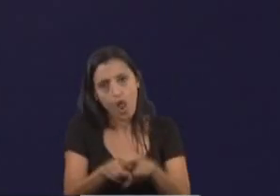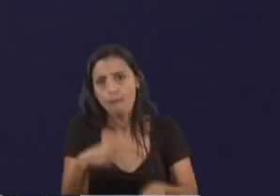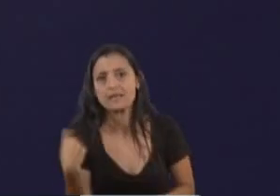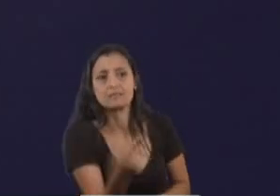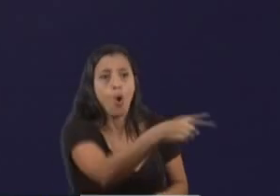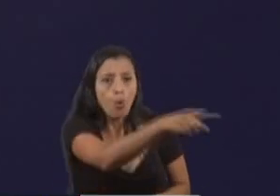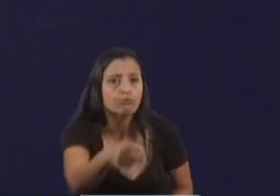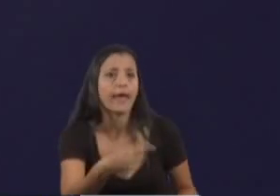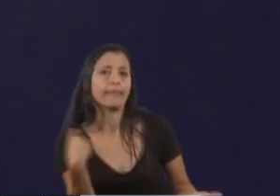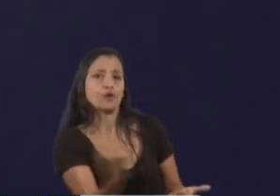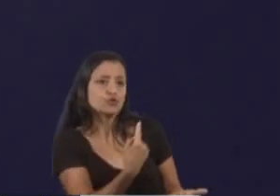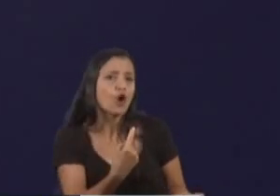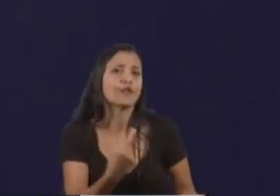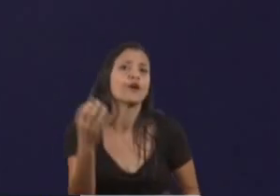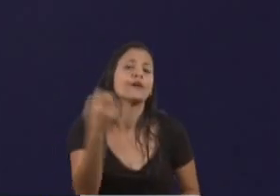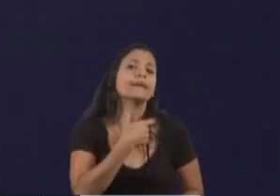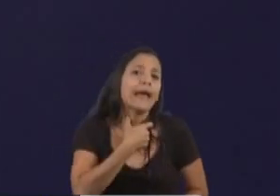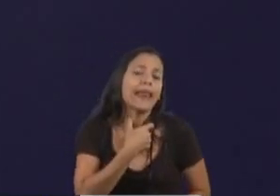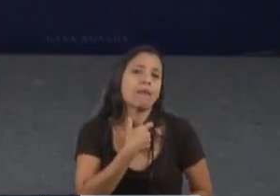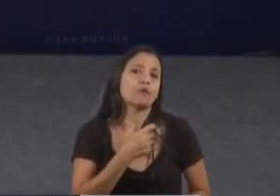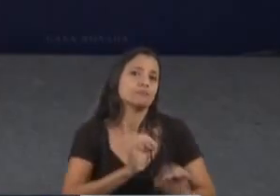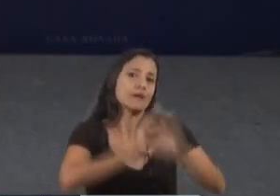ustedes, nosotros y el resto de la ciudadanía.